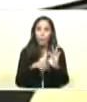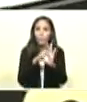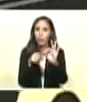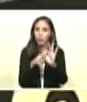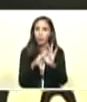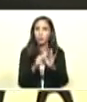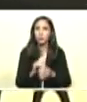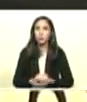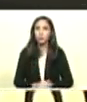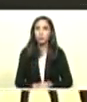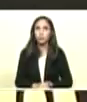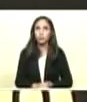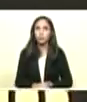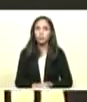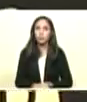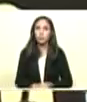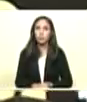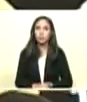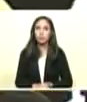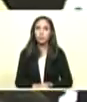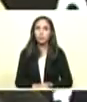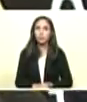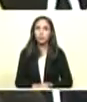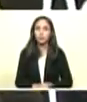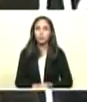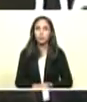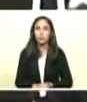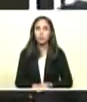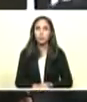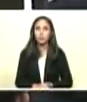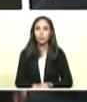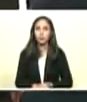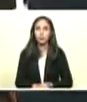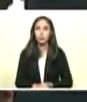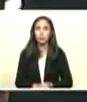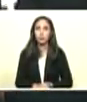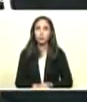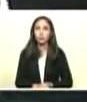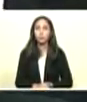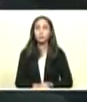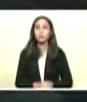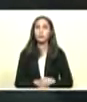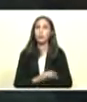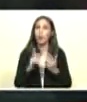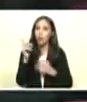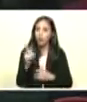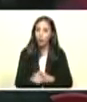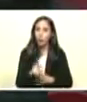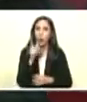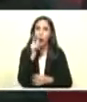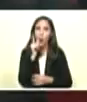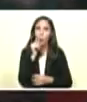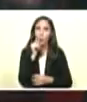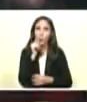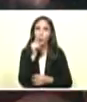Ustedes van adelante. Igualmente, he recibido a través del superintendente Carlos Quinto,